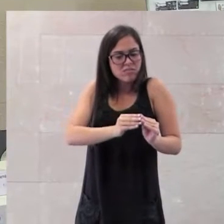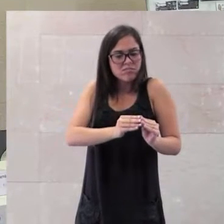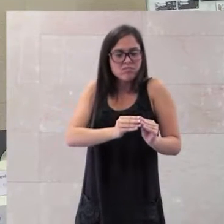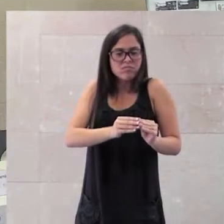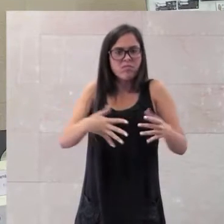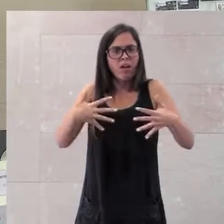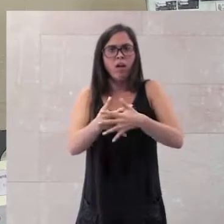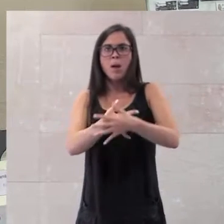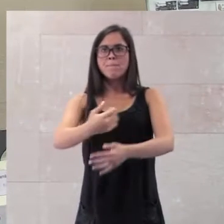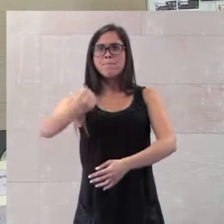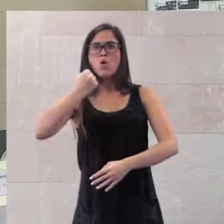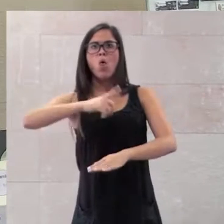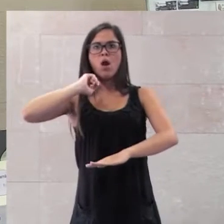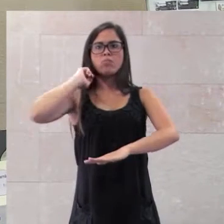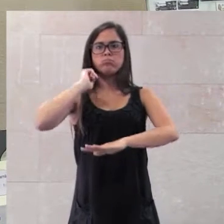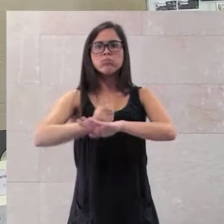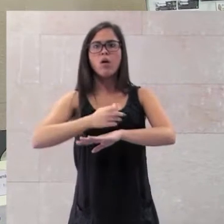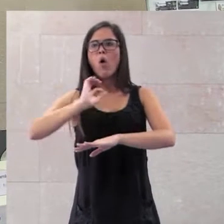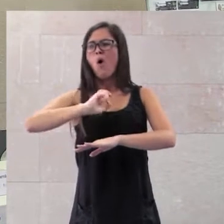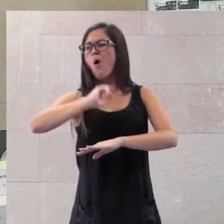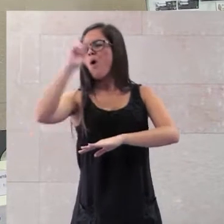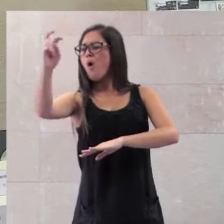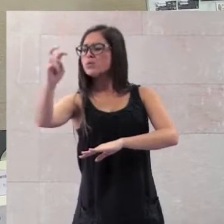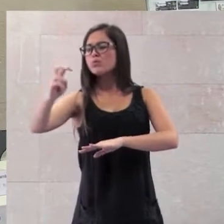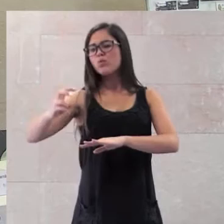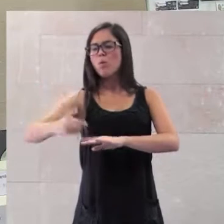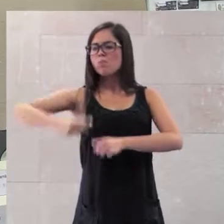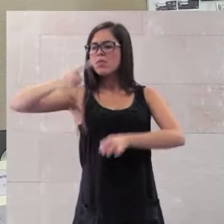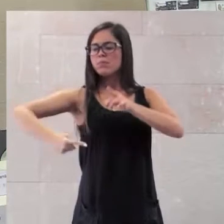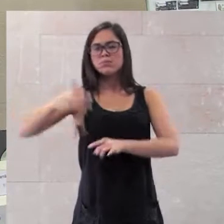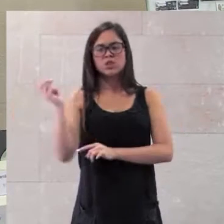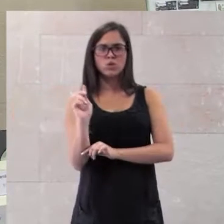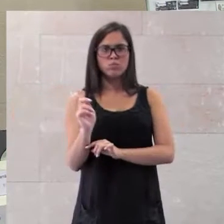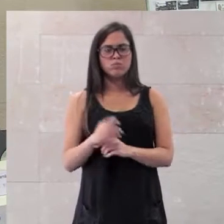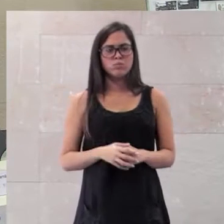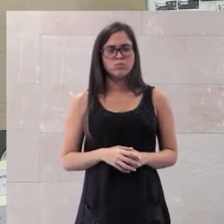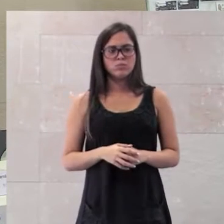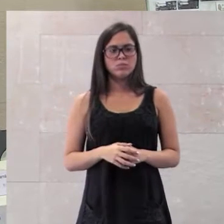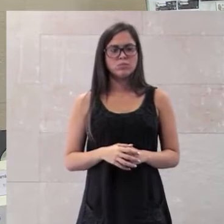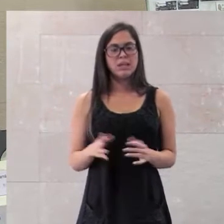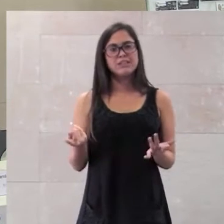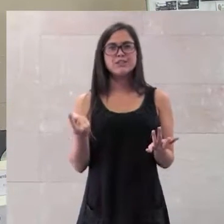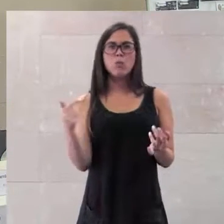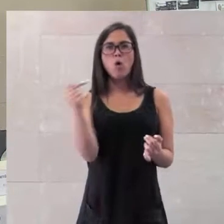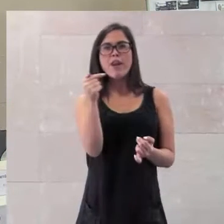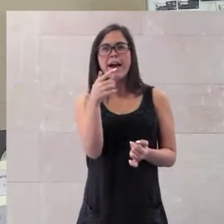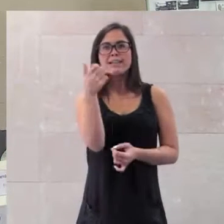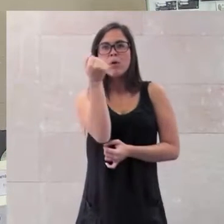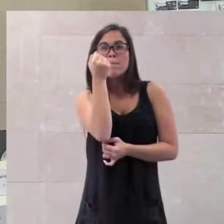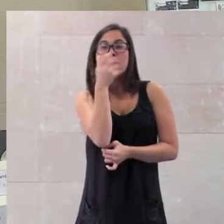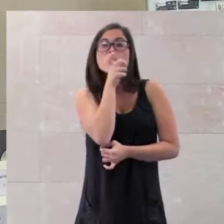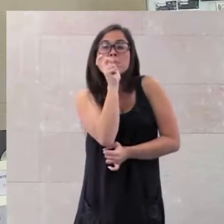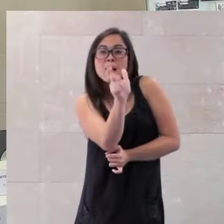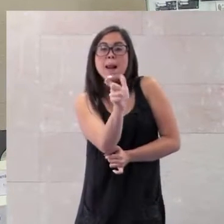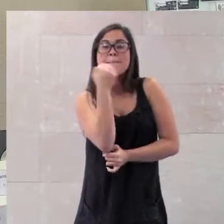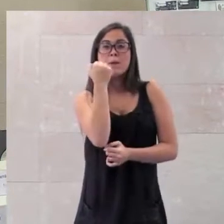con estar en el poder o coger el poder de otros. O sea, le quita ese aspecto negativo del poder y